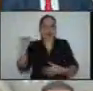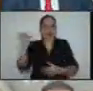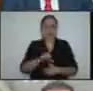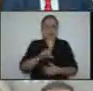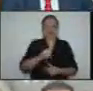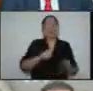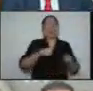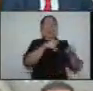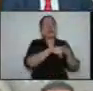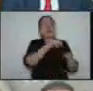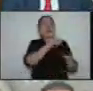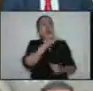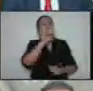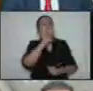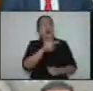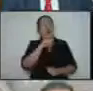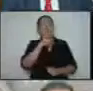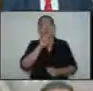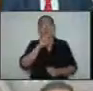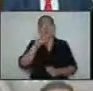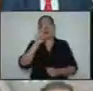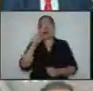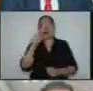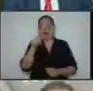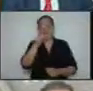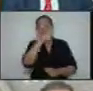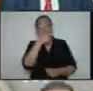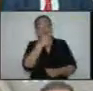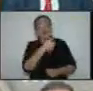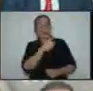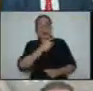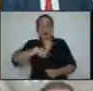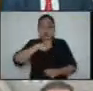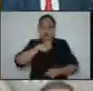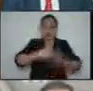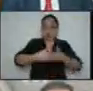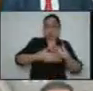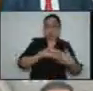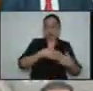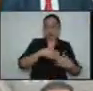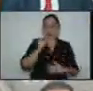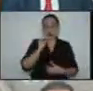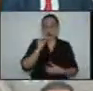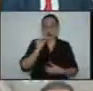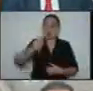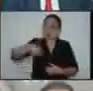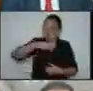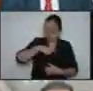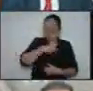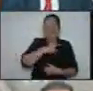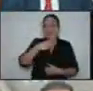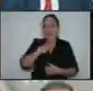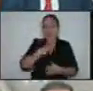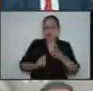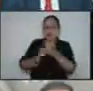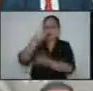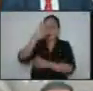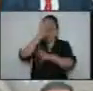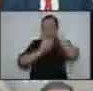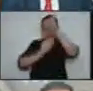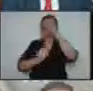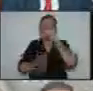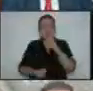que no estamos a la moda, pero sí nos necesitamos estar actualizando todo el